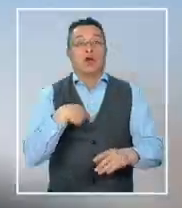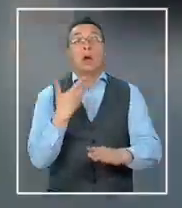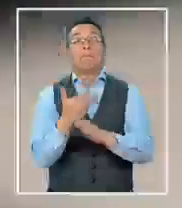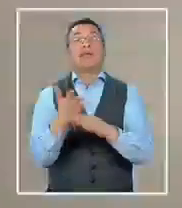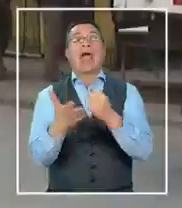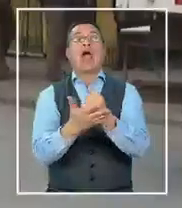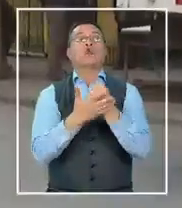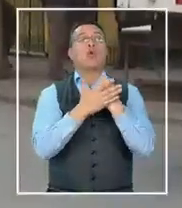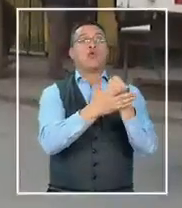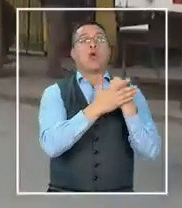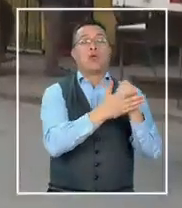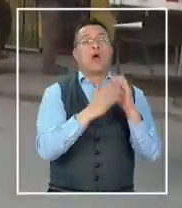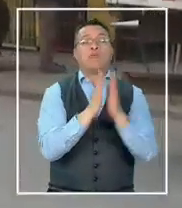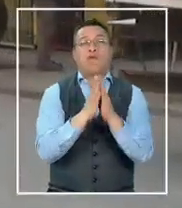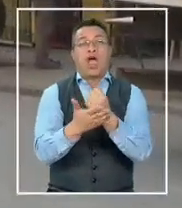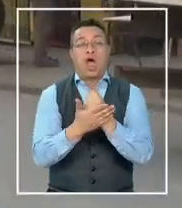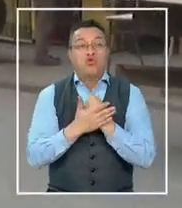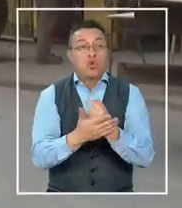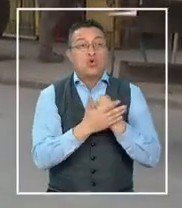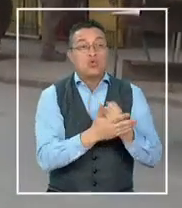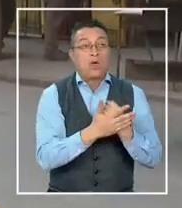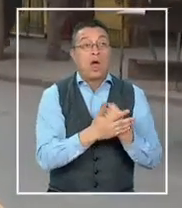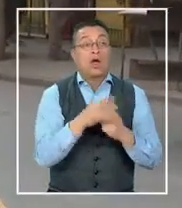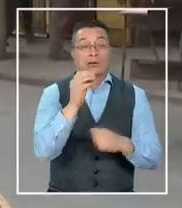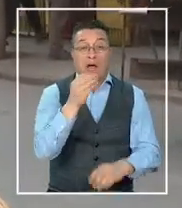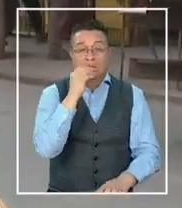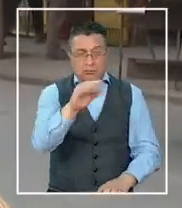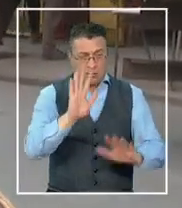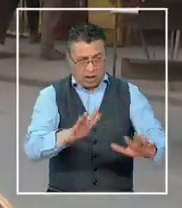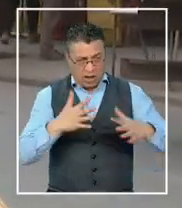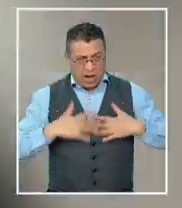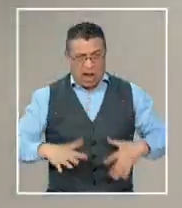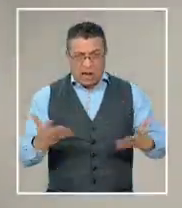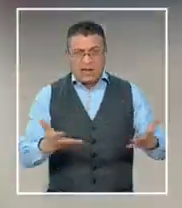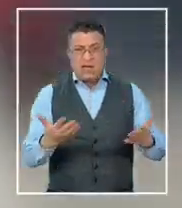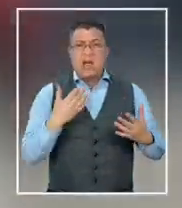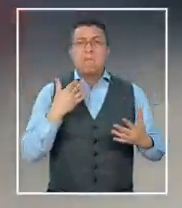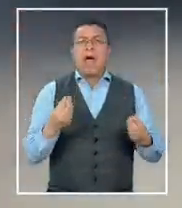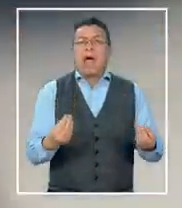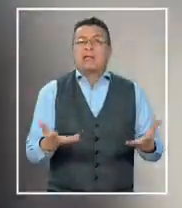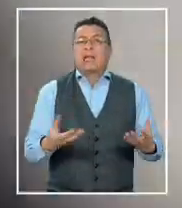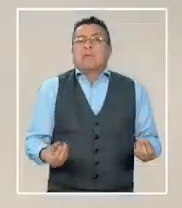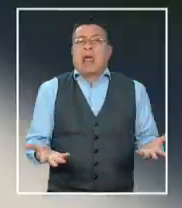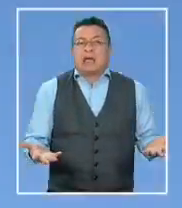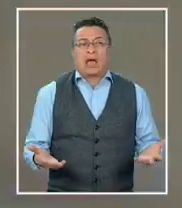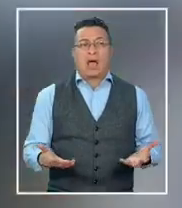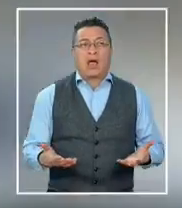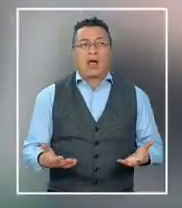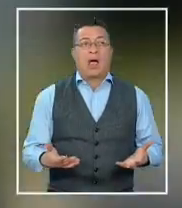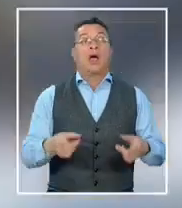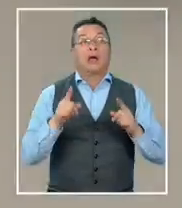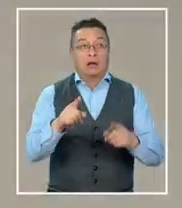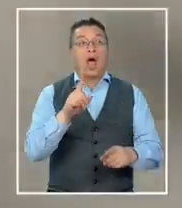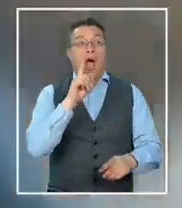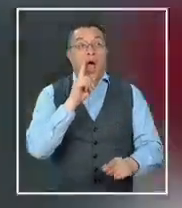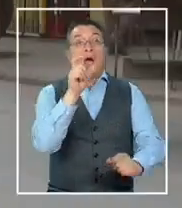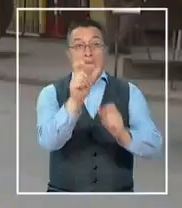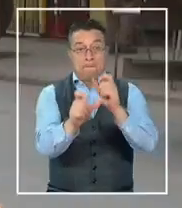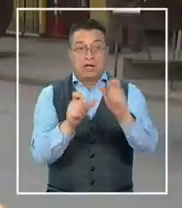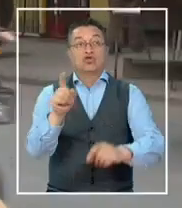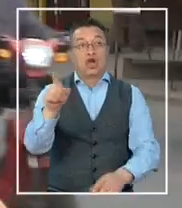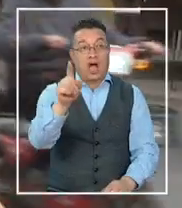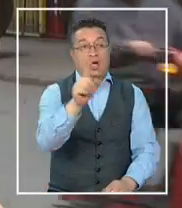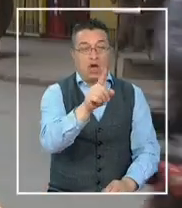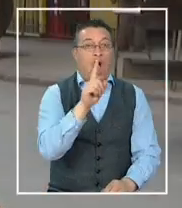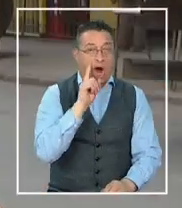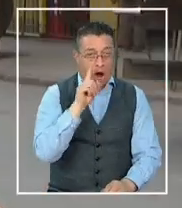ayuda. Ayuda, ayuda, por favor, ayuda. Y le digo a él, cálmate, ¿qué te pasa? Cálmate, ¿qué te pasa? Incluso había gente, clientes